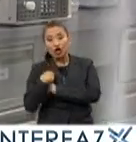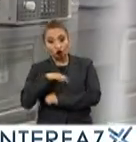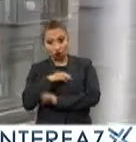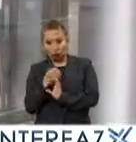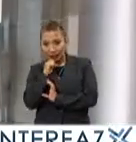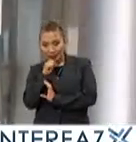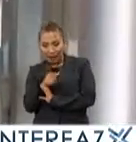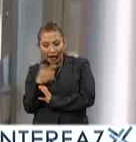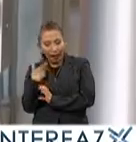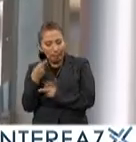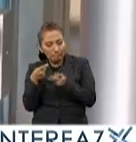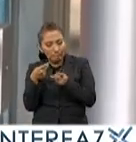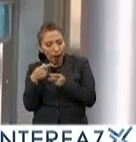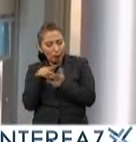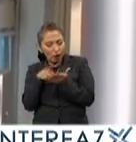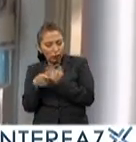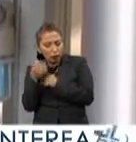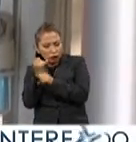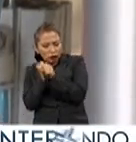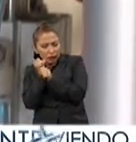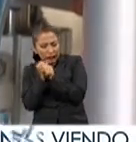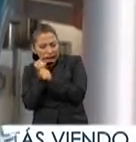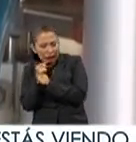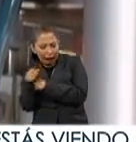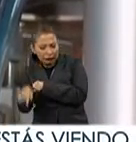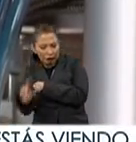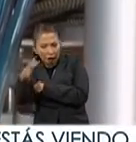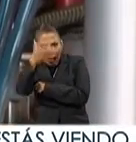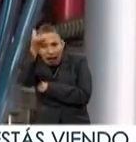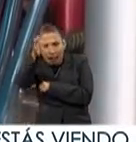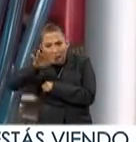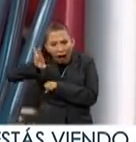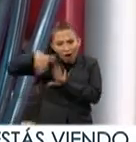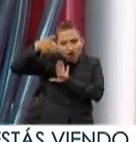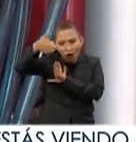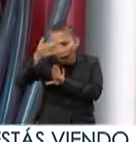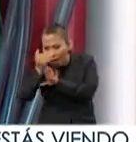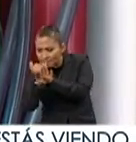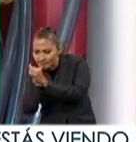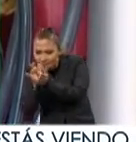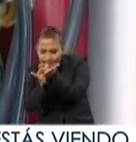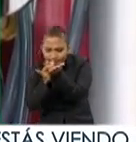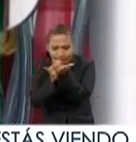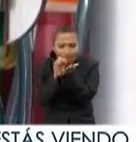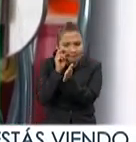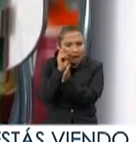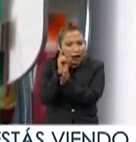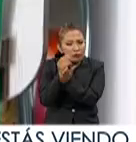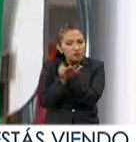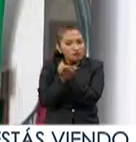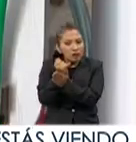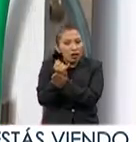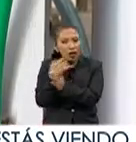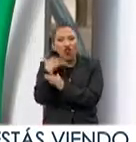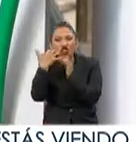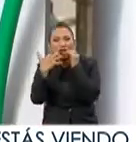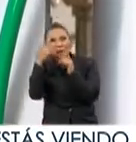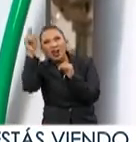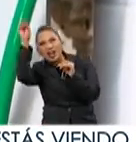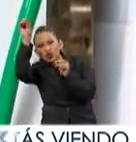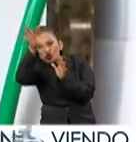hemos desarrollado proyectos de investigación en medio ambiente, tratando de determinar la